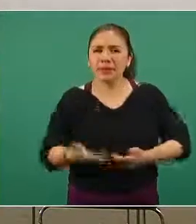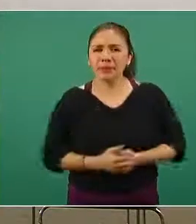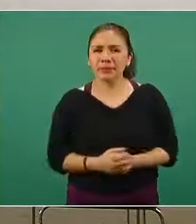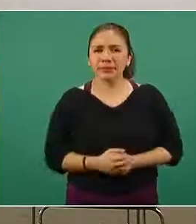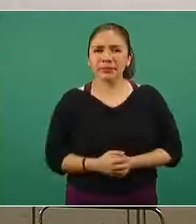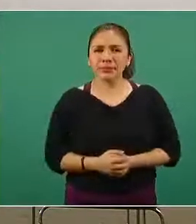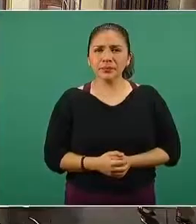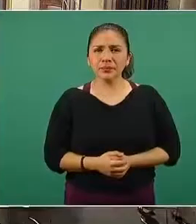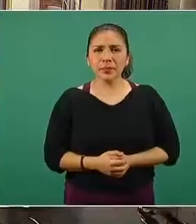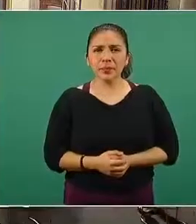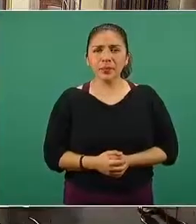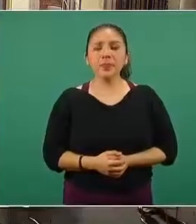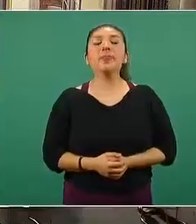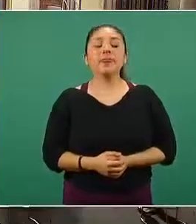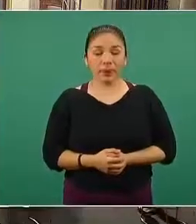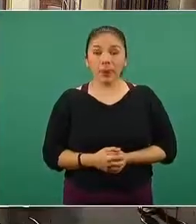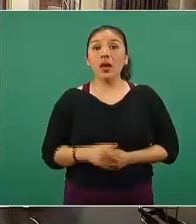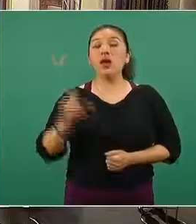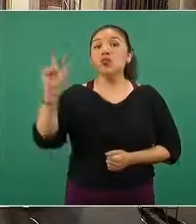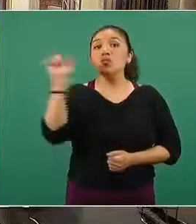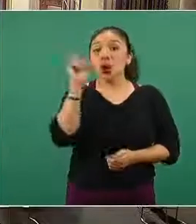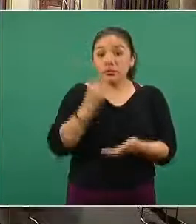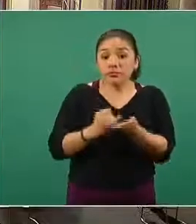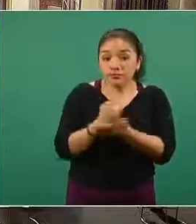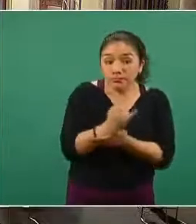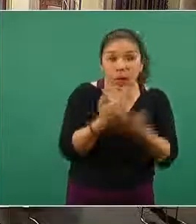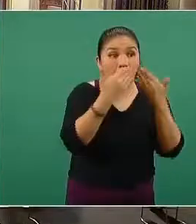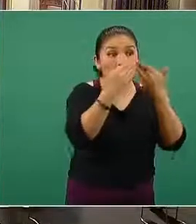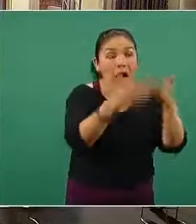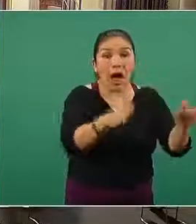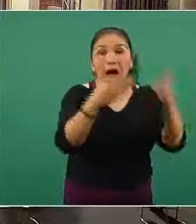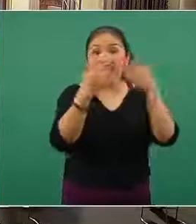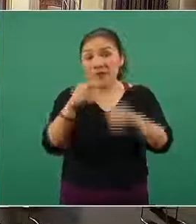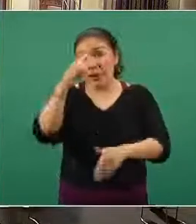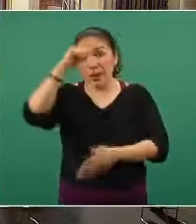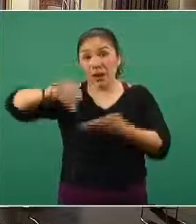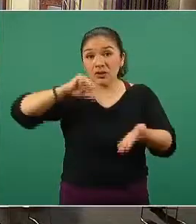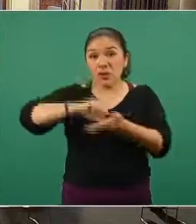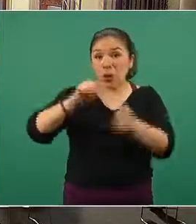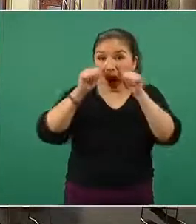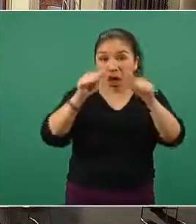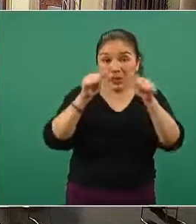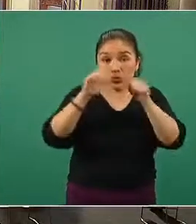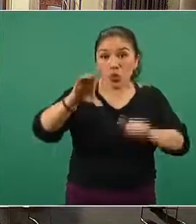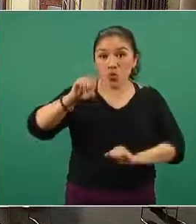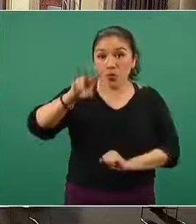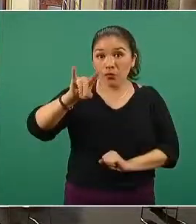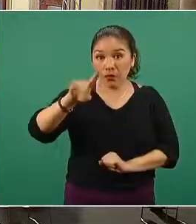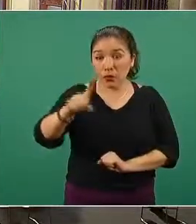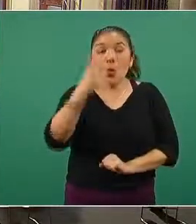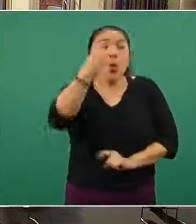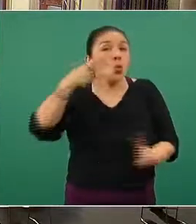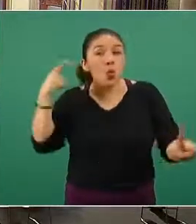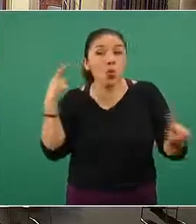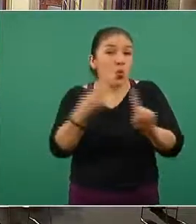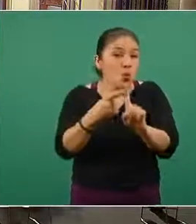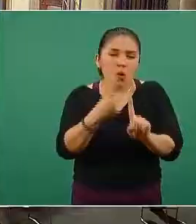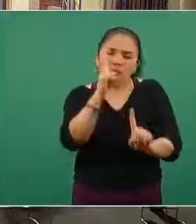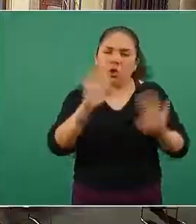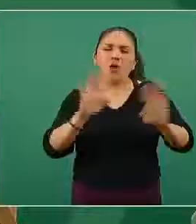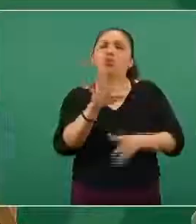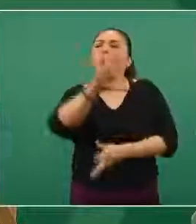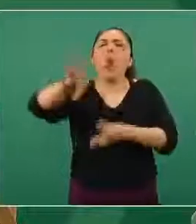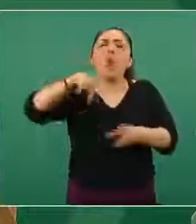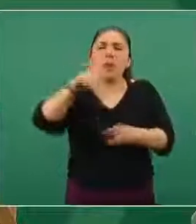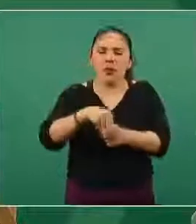Ok. Cuando se decide hacer las aperturas de cualquier centro, vamos a no hablar específicamente de uno,